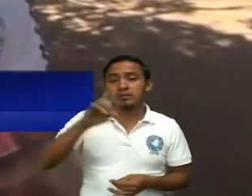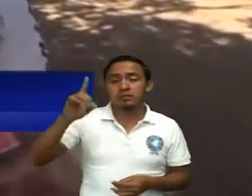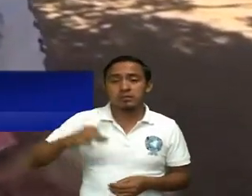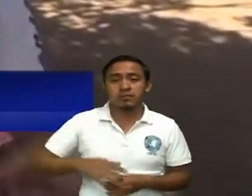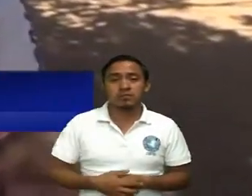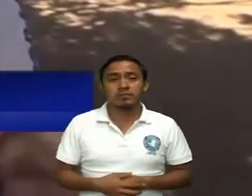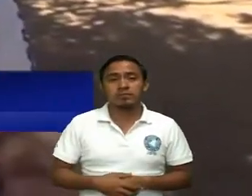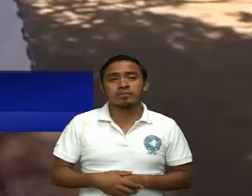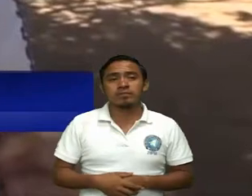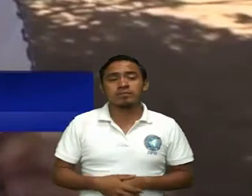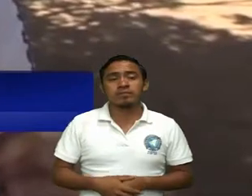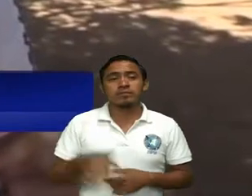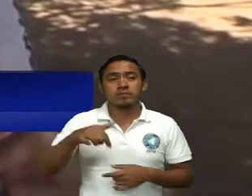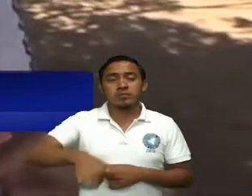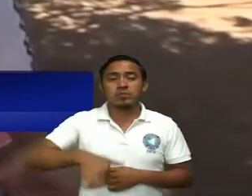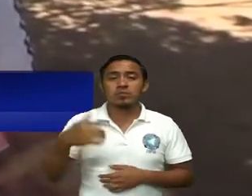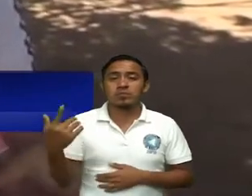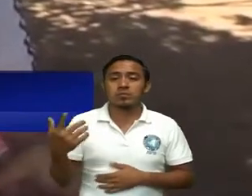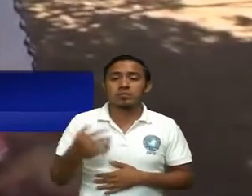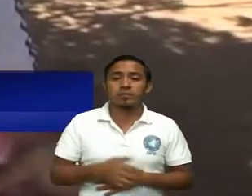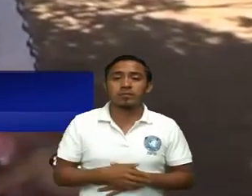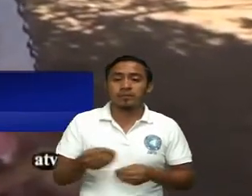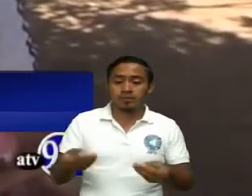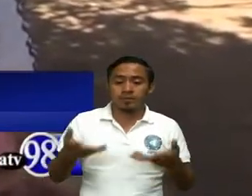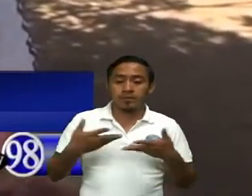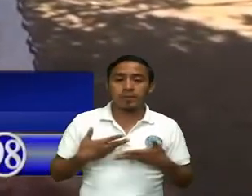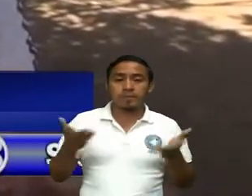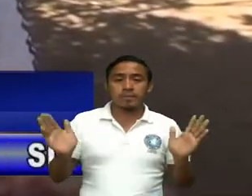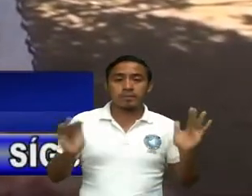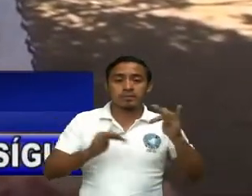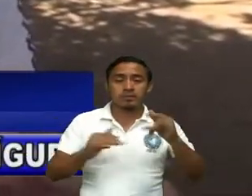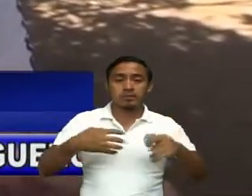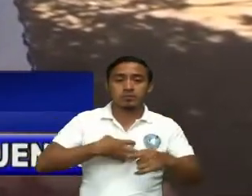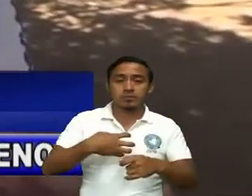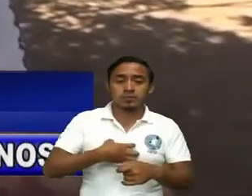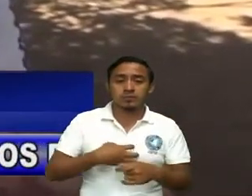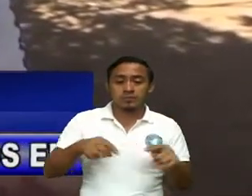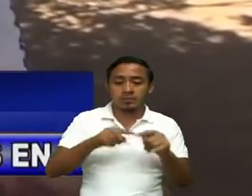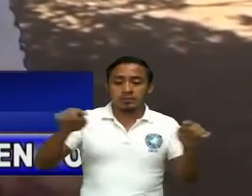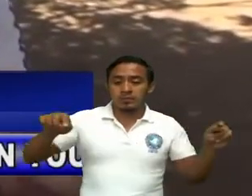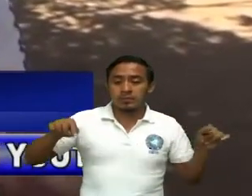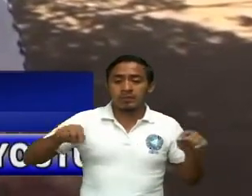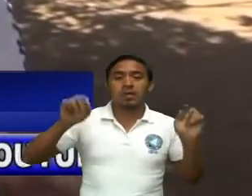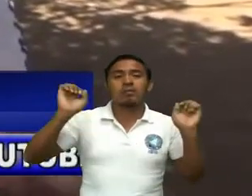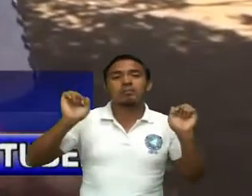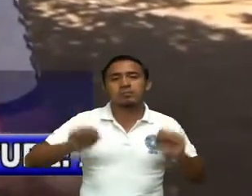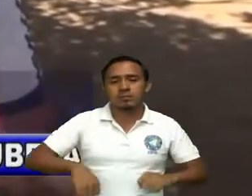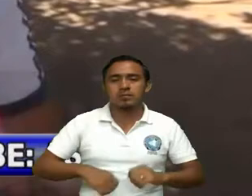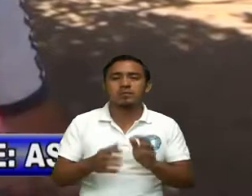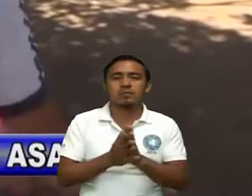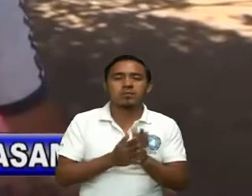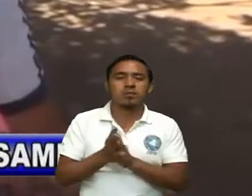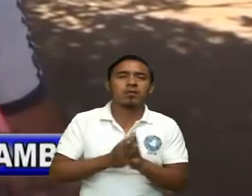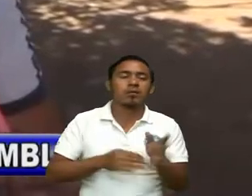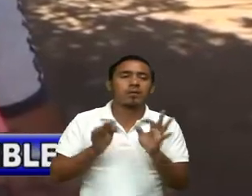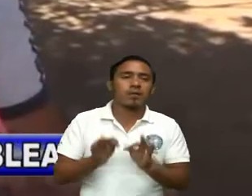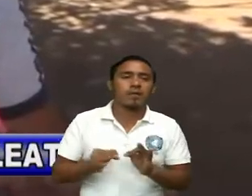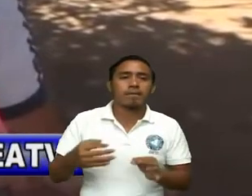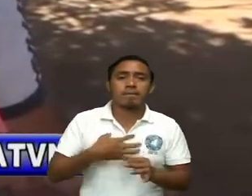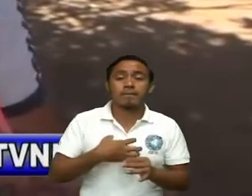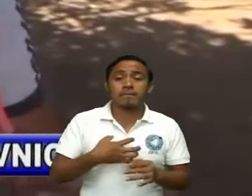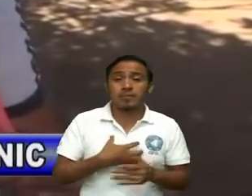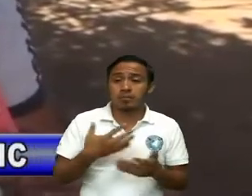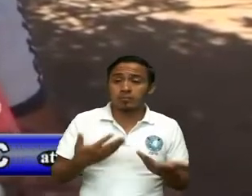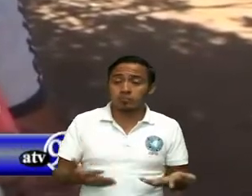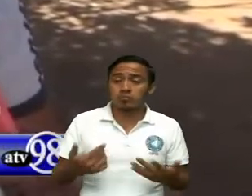comandante, que hoy en día me están entregando mi título de propiedad, y así puedo hacer cuenta y caso que soy